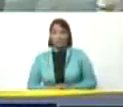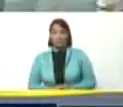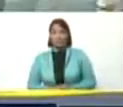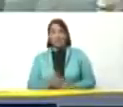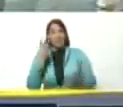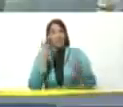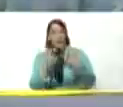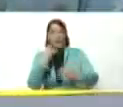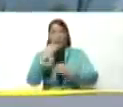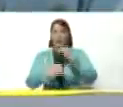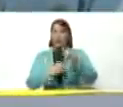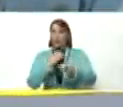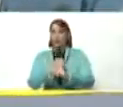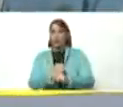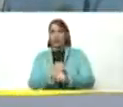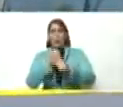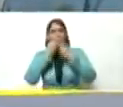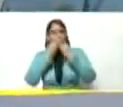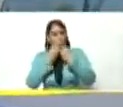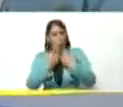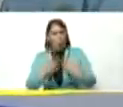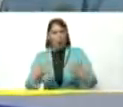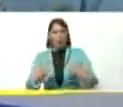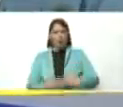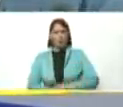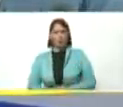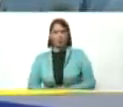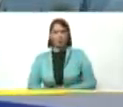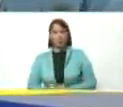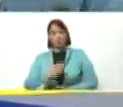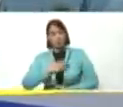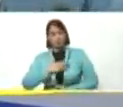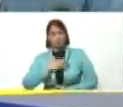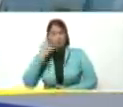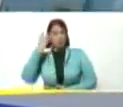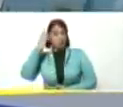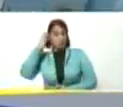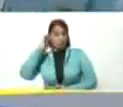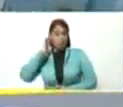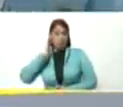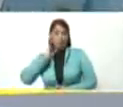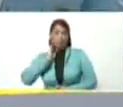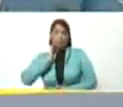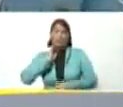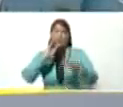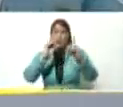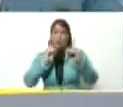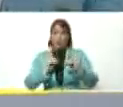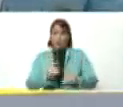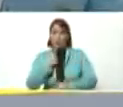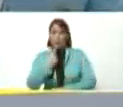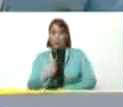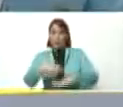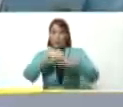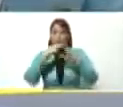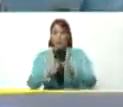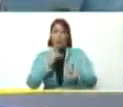feria internacional ha sido tan buena, yo he decidido y le he dicho al ministro Ali